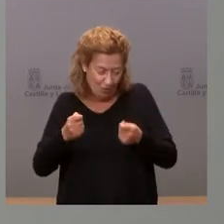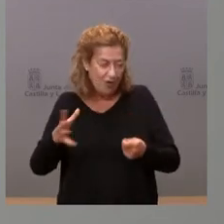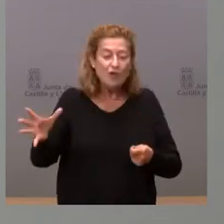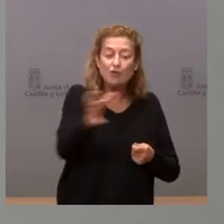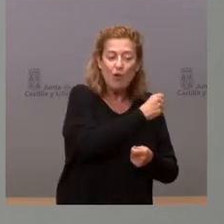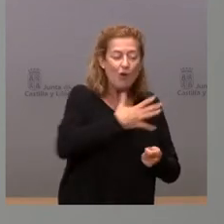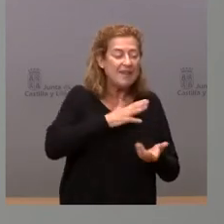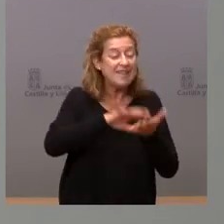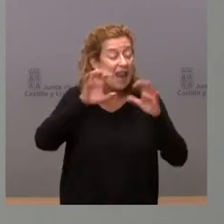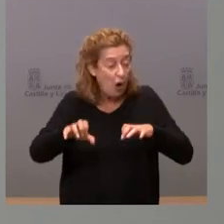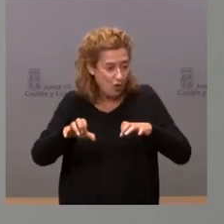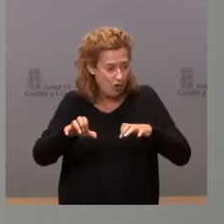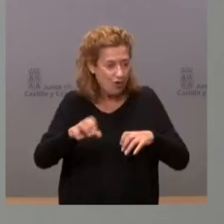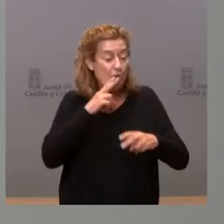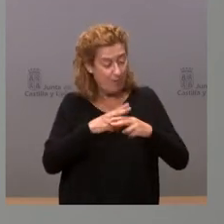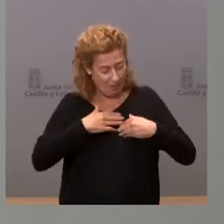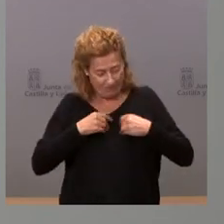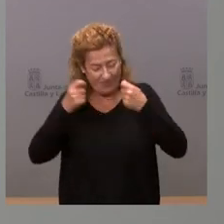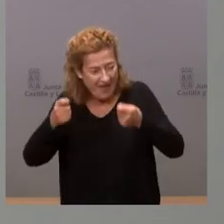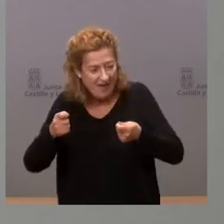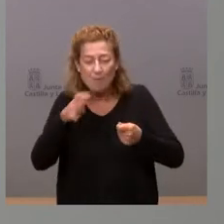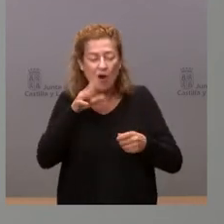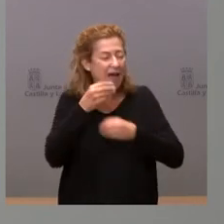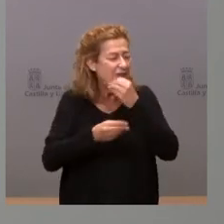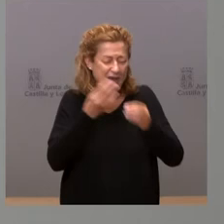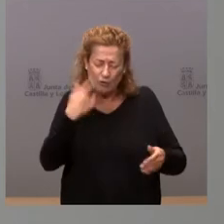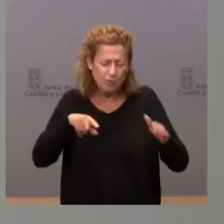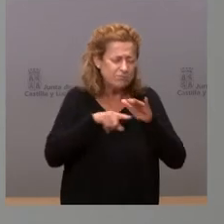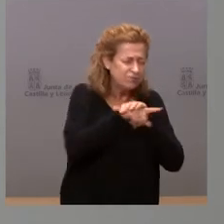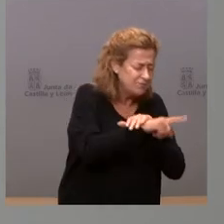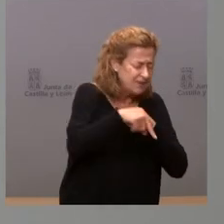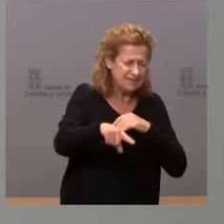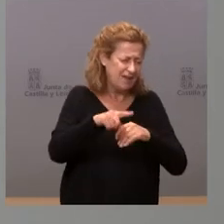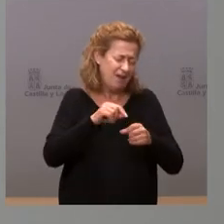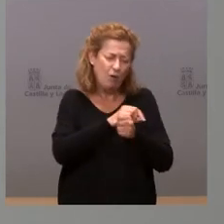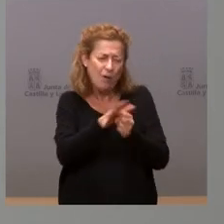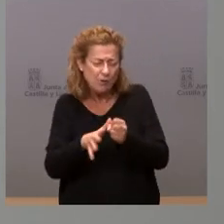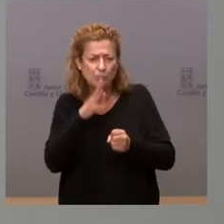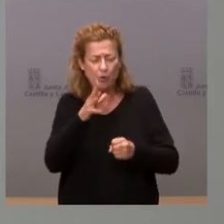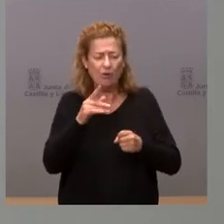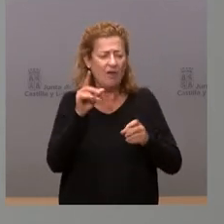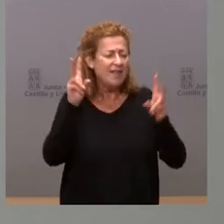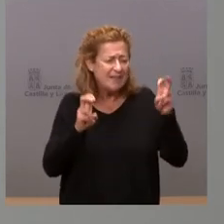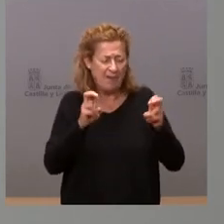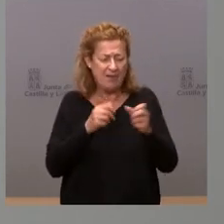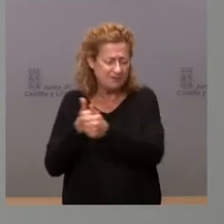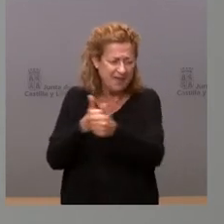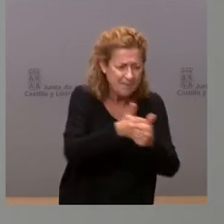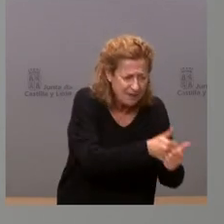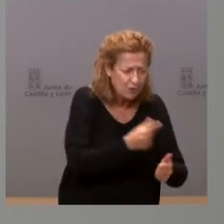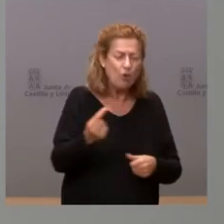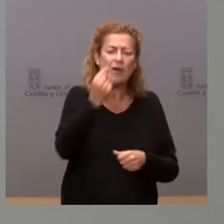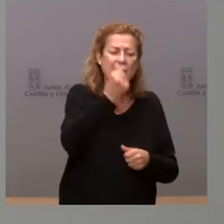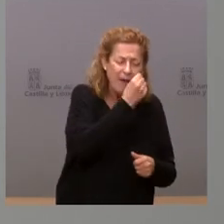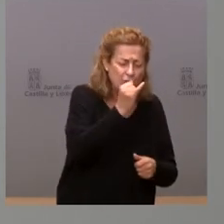castilla y león por todo lo que están haciendo en esta pandemia tanto a nivel de privados como a nivel de la vacunación verdaderamente estas mujeres